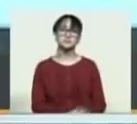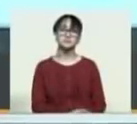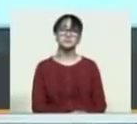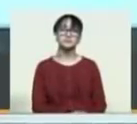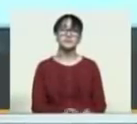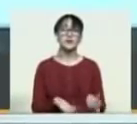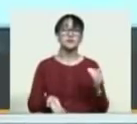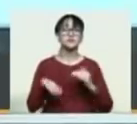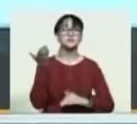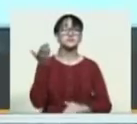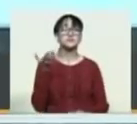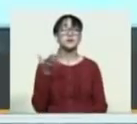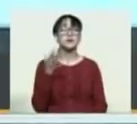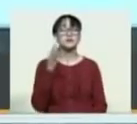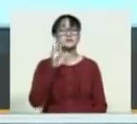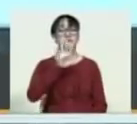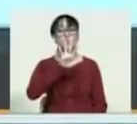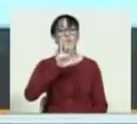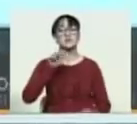hacer un aumento del